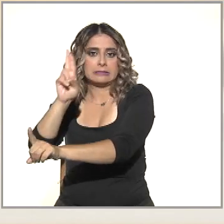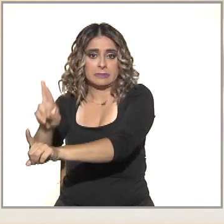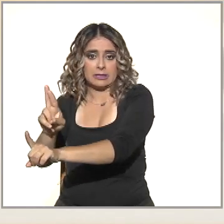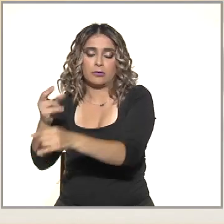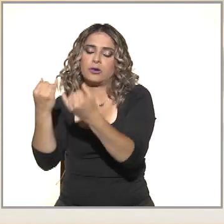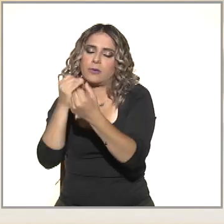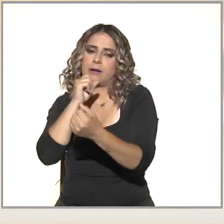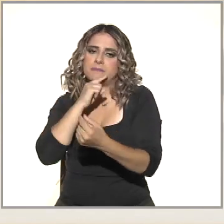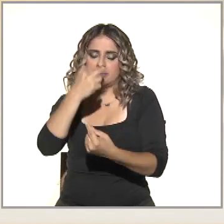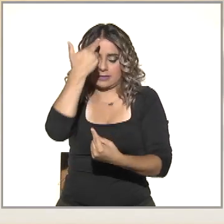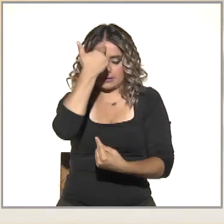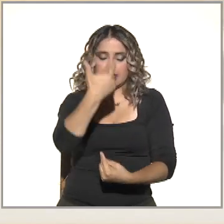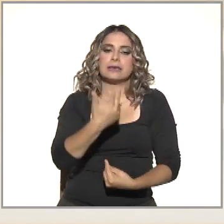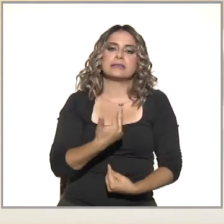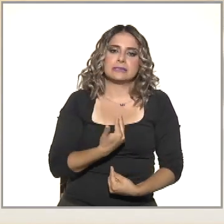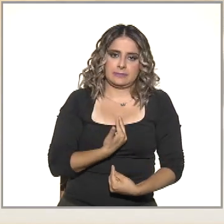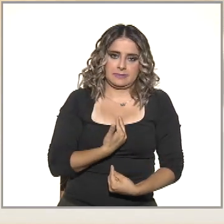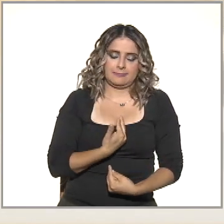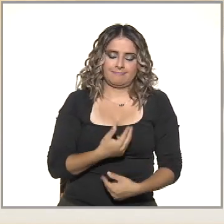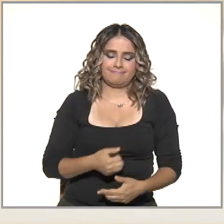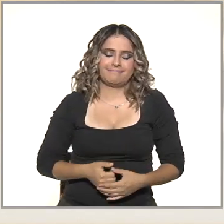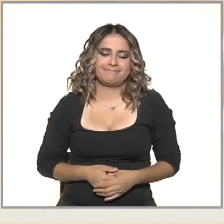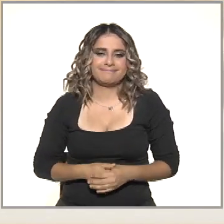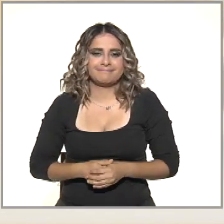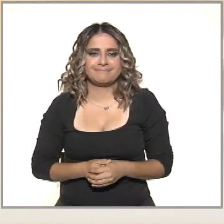nosotros mismos y a quienes nos rodean.